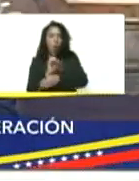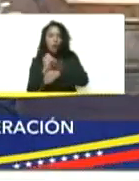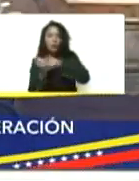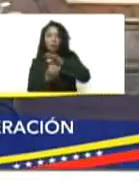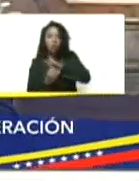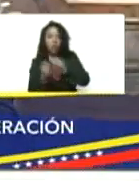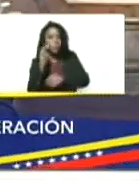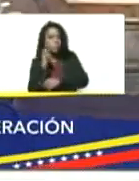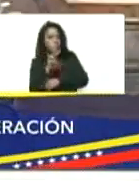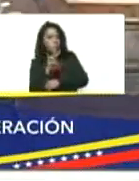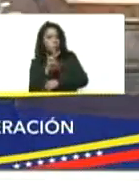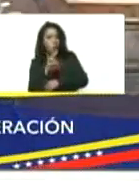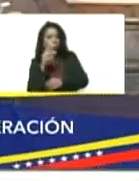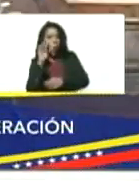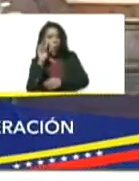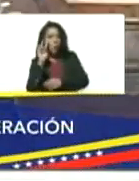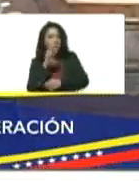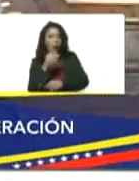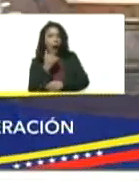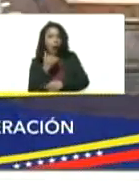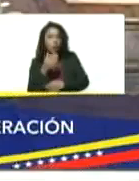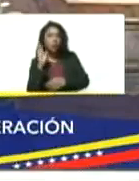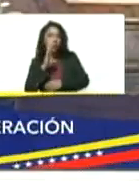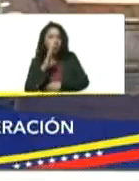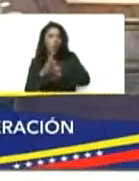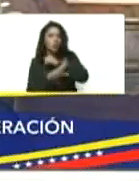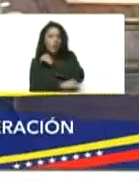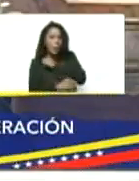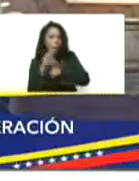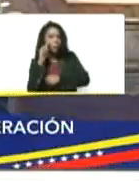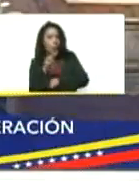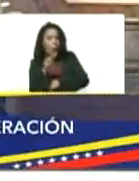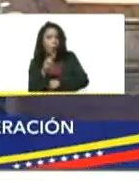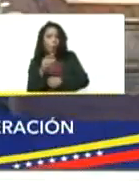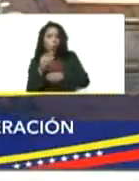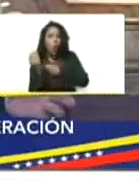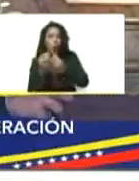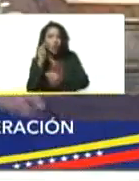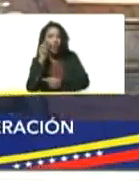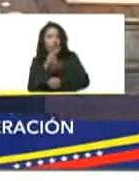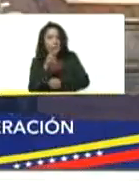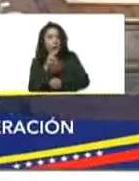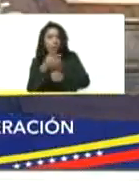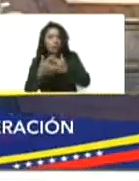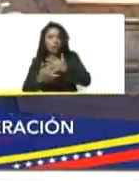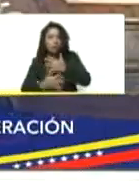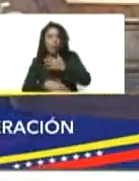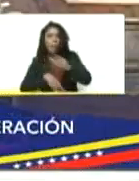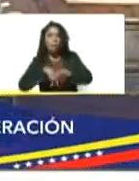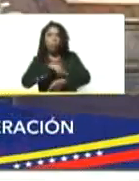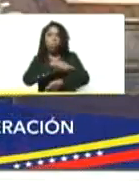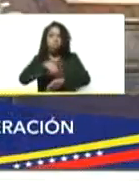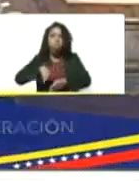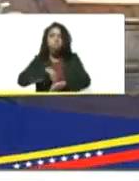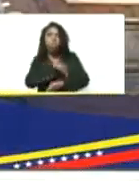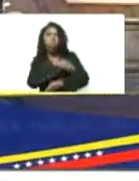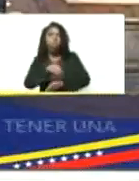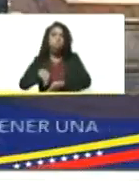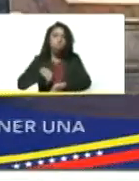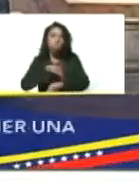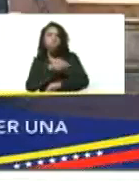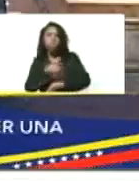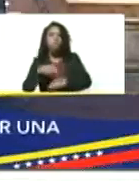cuando ve corrupción corte la cuando ve el alargamiento de procesos judiciales sin